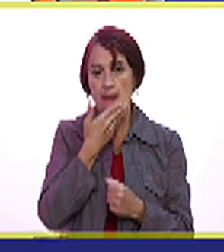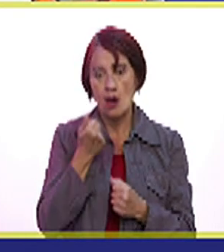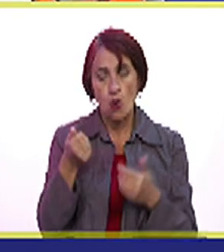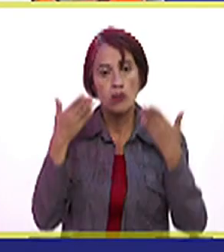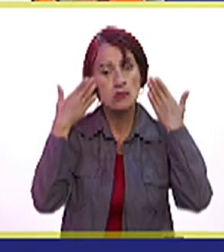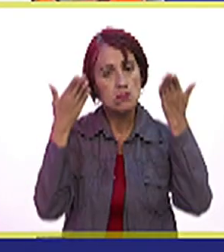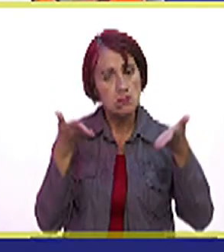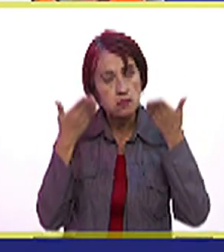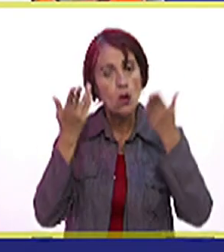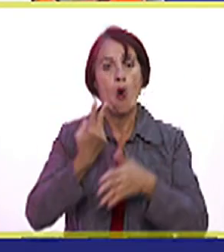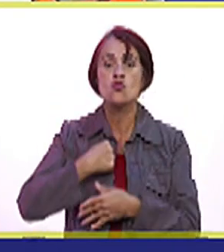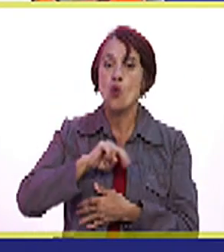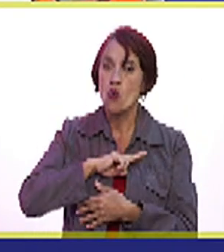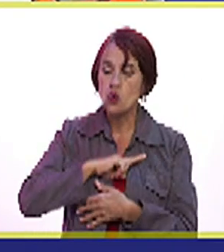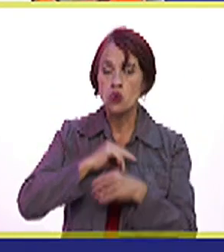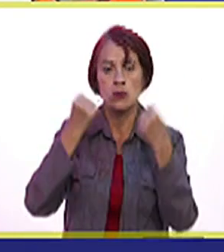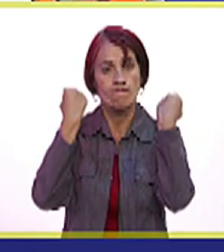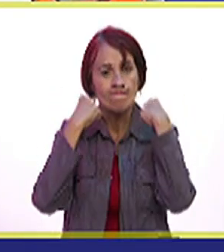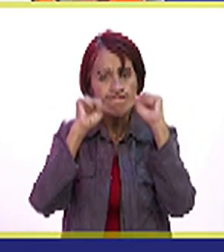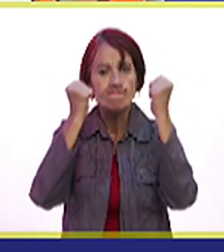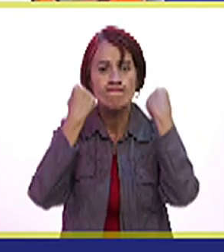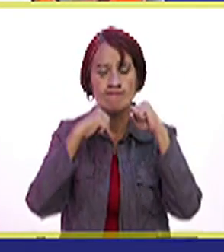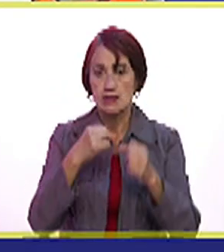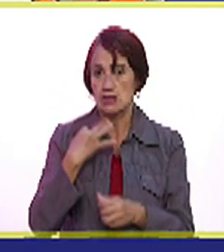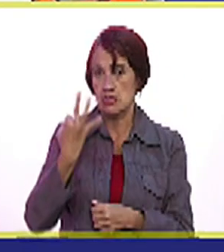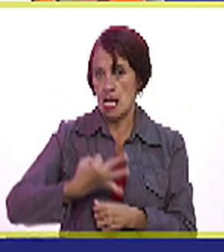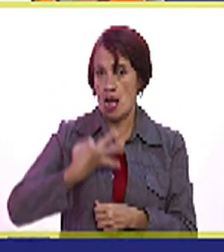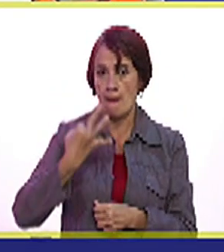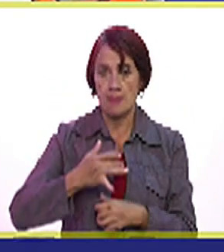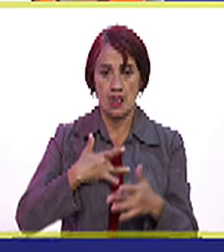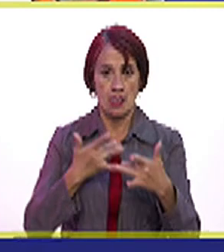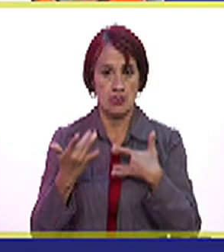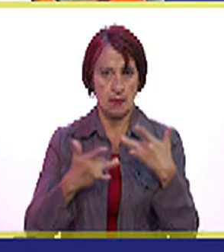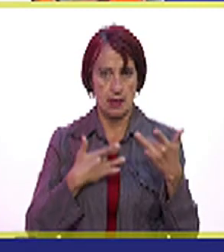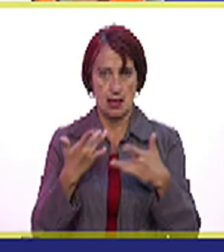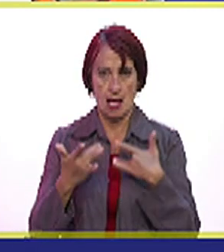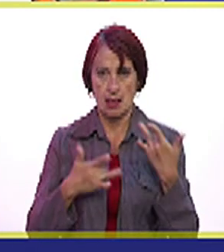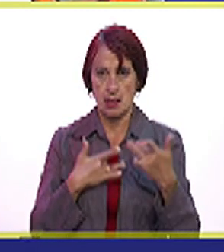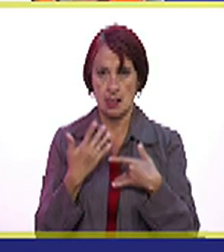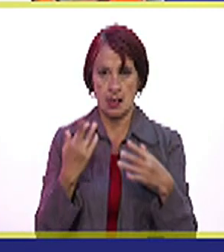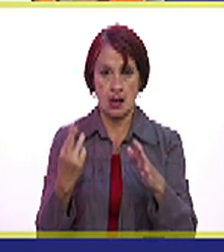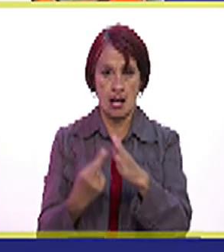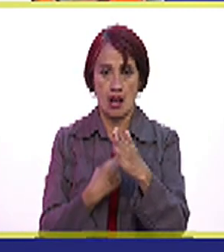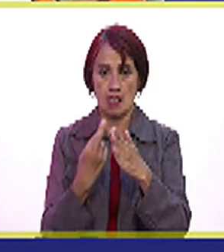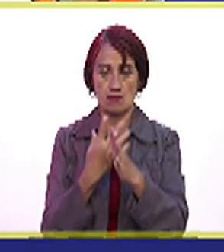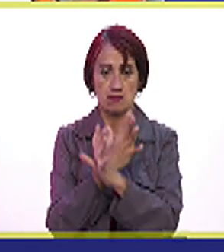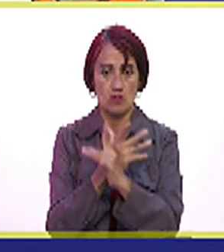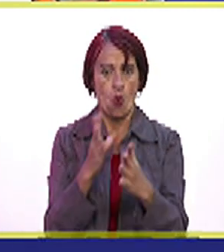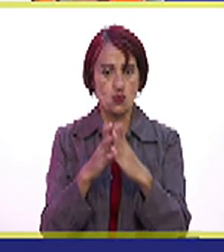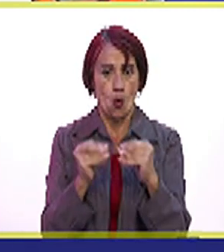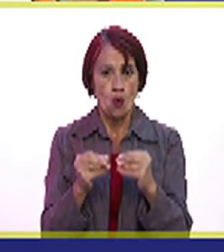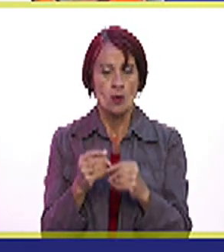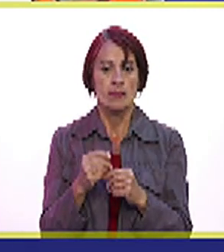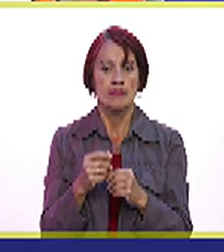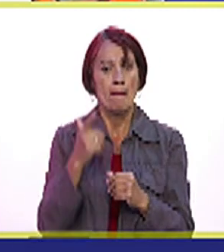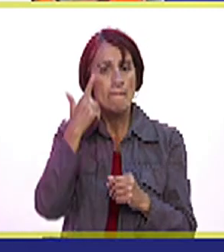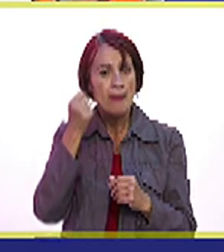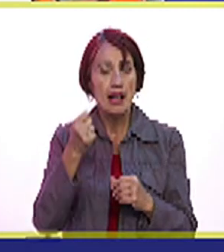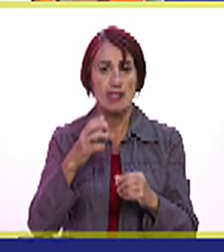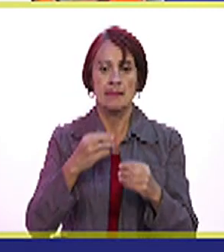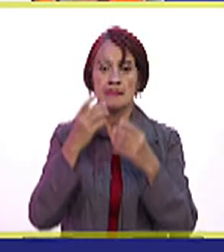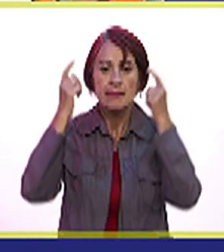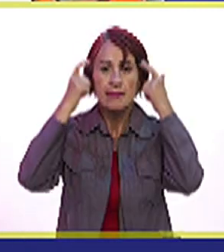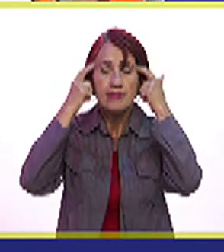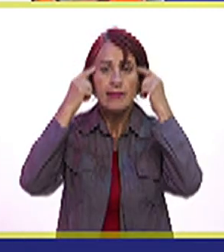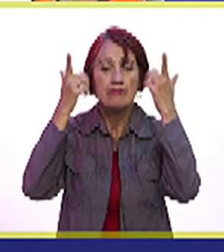que nosotros practiquemos siempre actividades recreativas que nos proporcionan la posibilidad de despejar